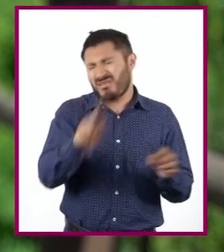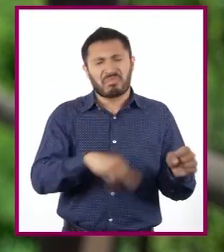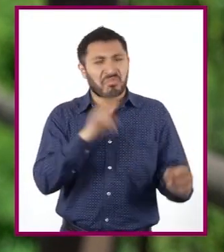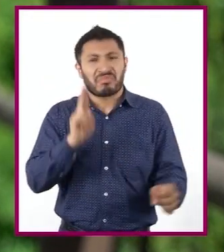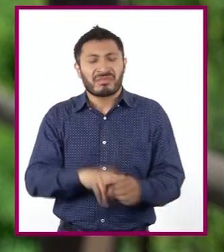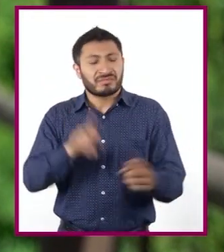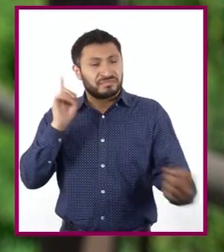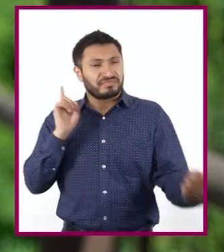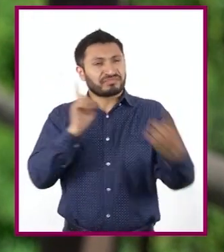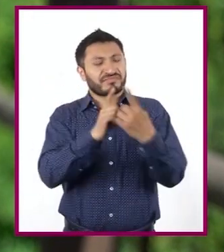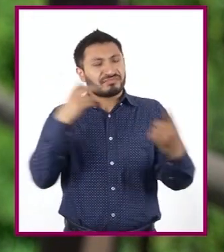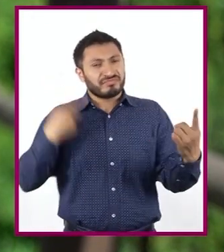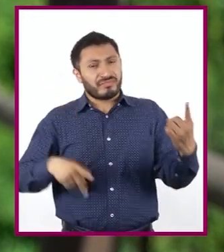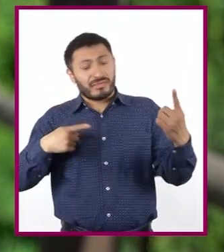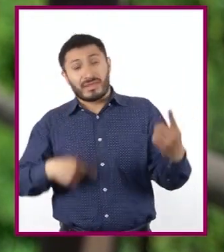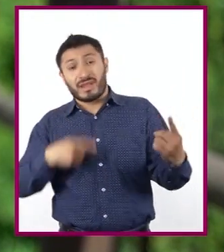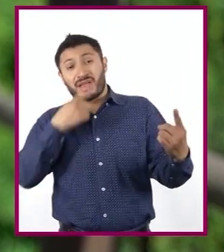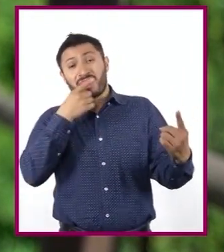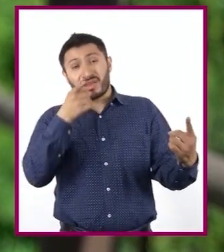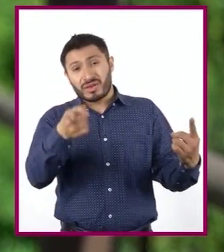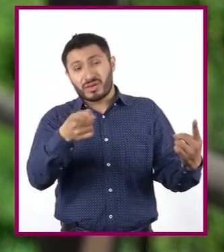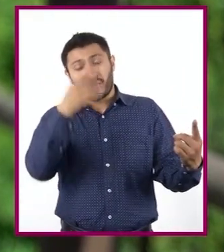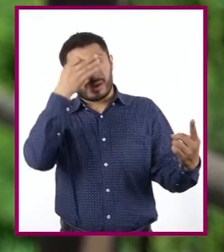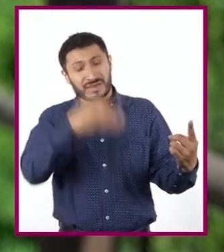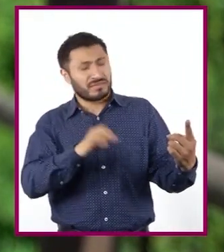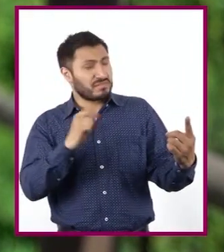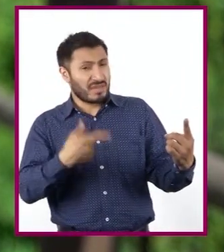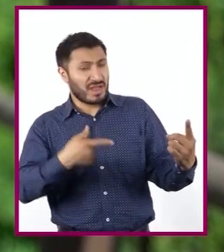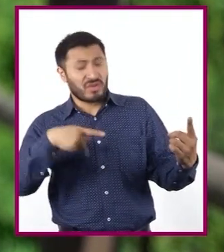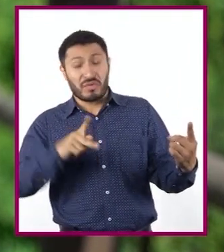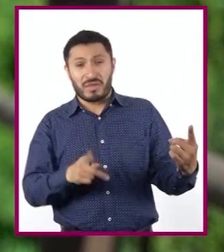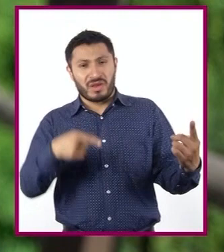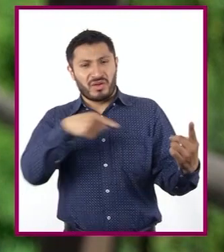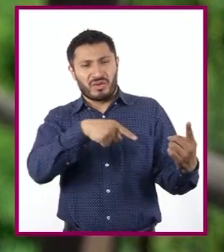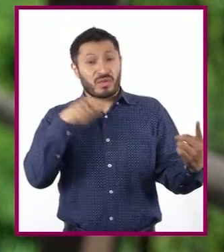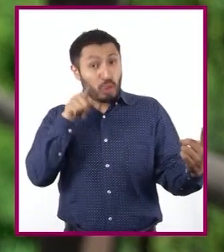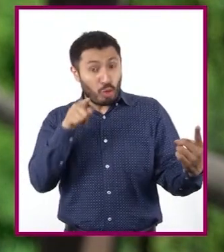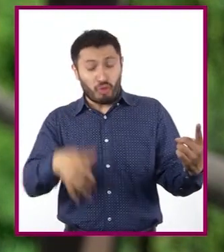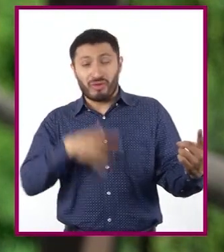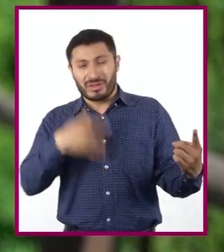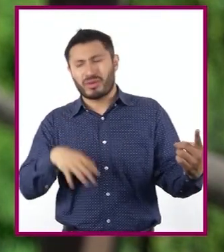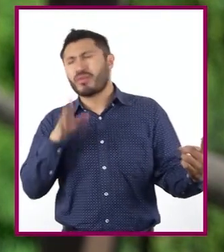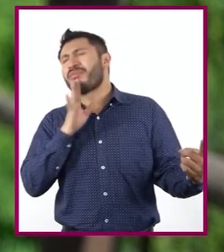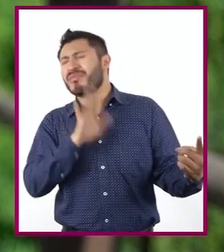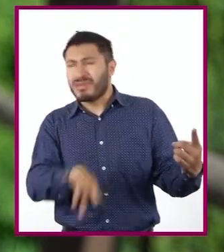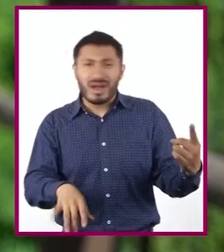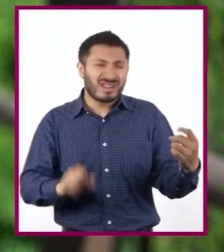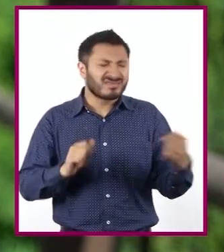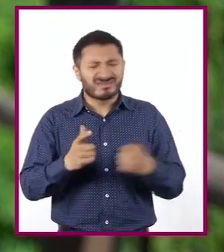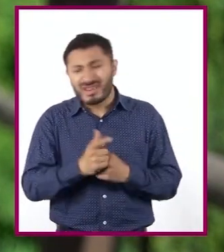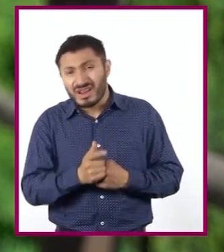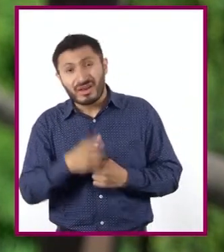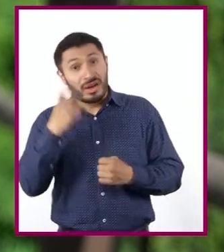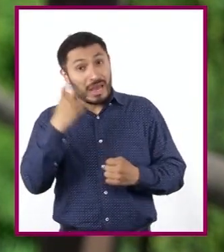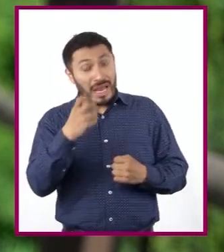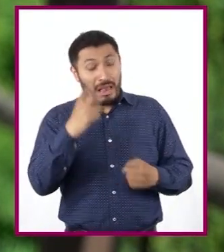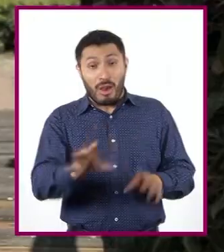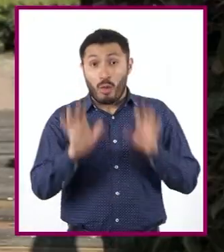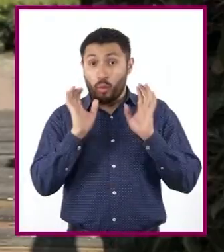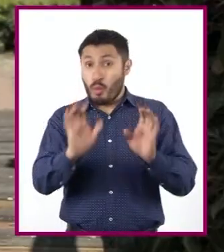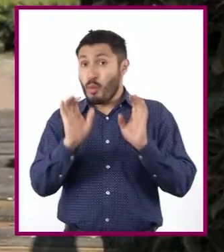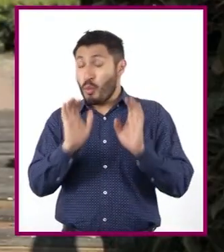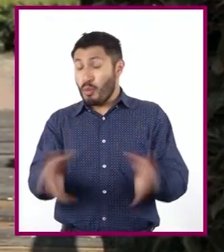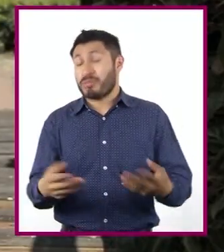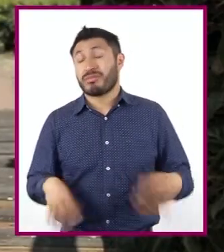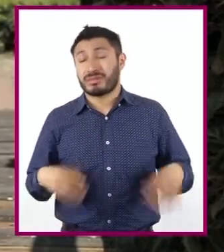al proceso que ocurre en una computadora, ocurre en nuestro cerebro. Entonces nosotros podemos imaginar hipotéticamente dentro de nuestra imaginación lo